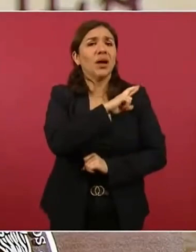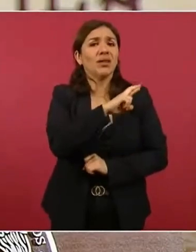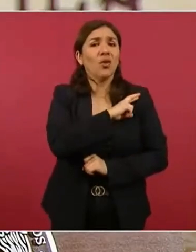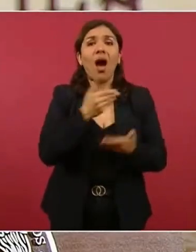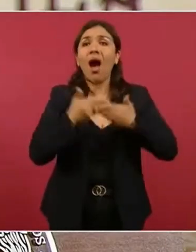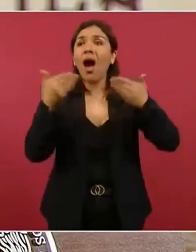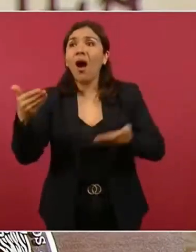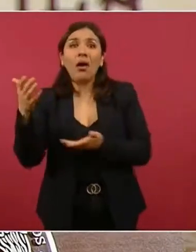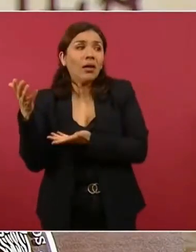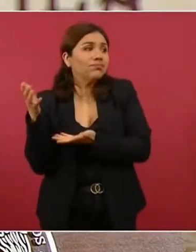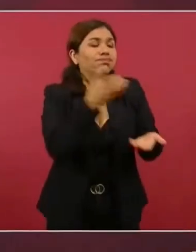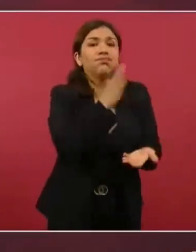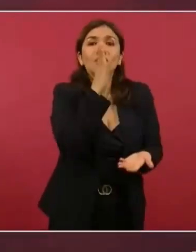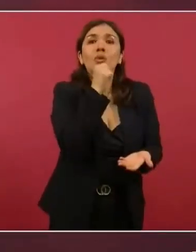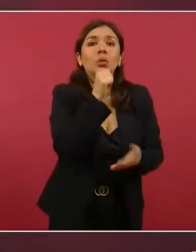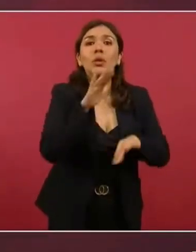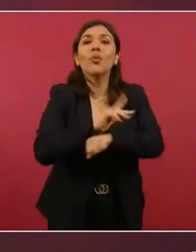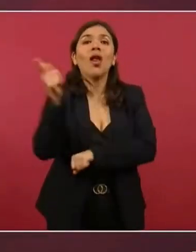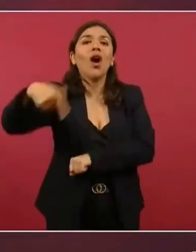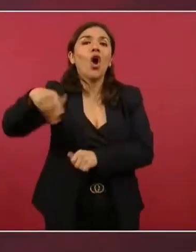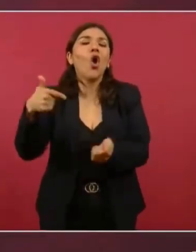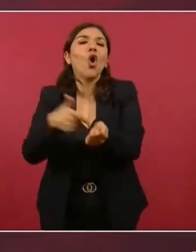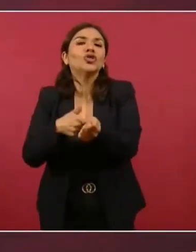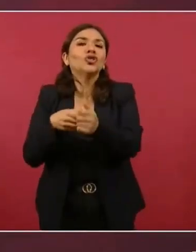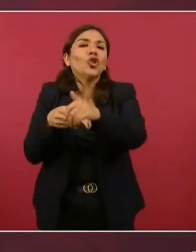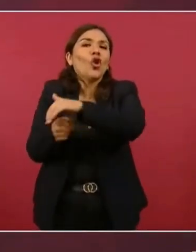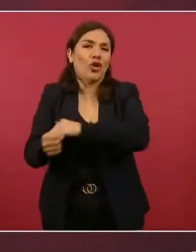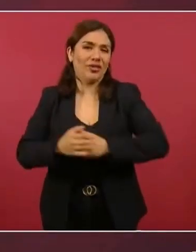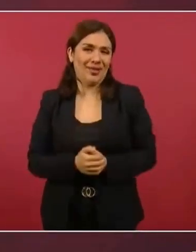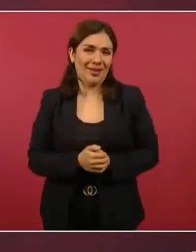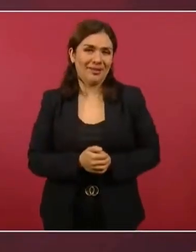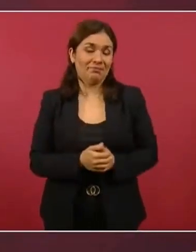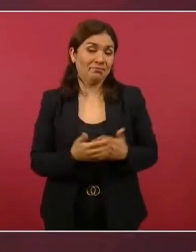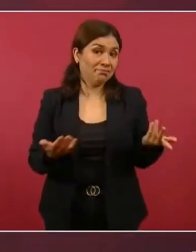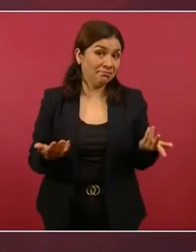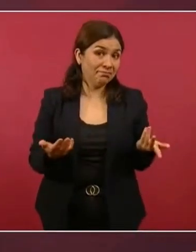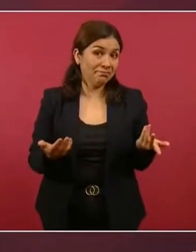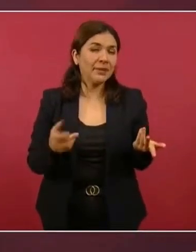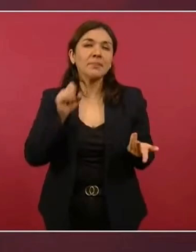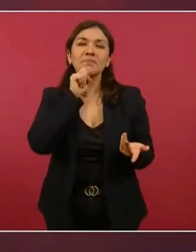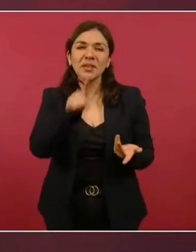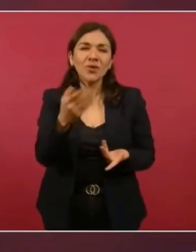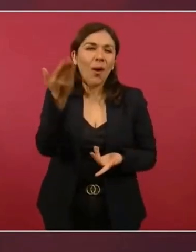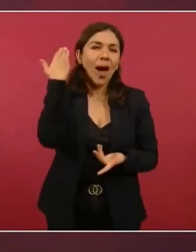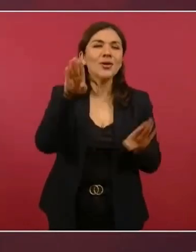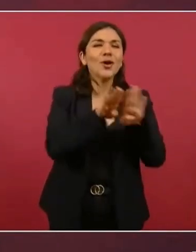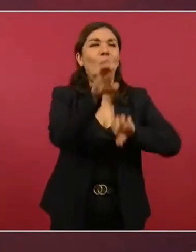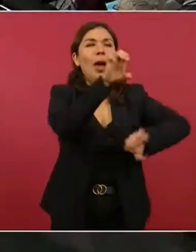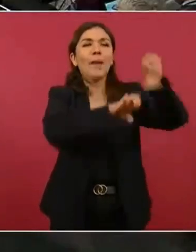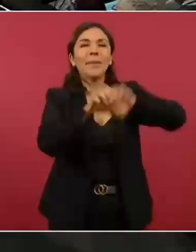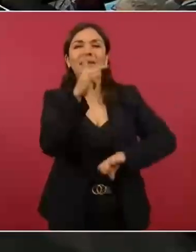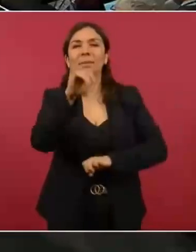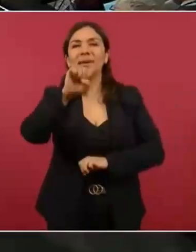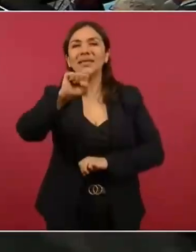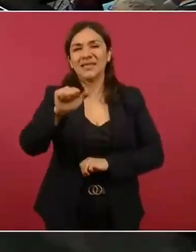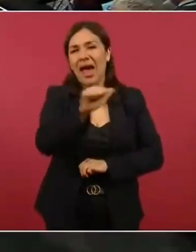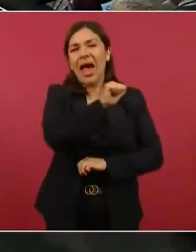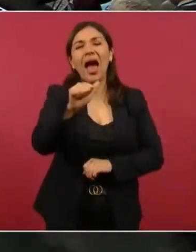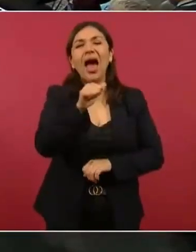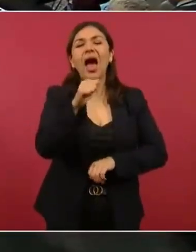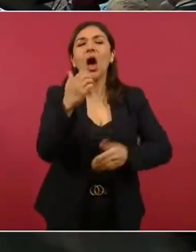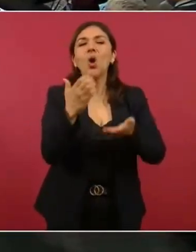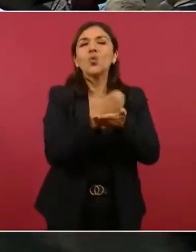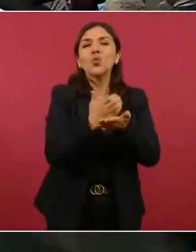porque los escondió. Y la presión que quieren ejercer en este momento, como en su momento lo hicieron para la empresa PISA, que es a la que me refiero con los